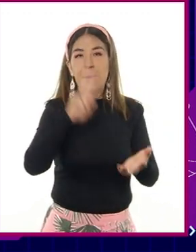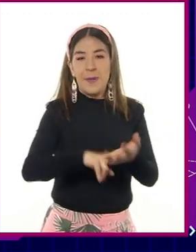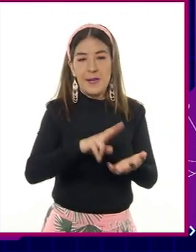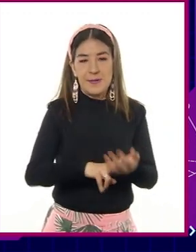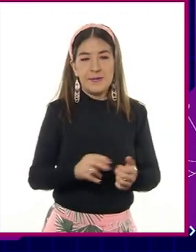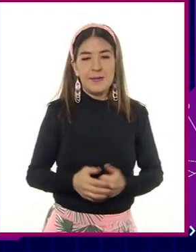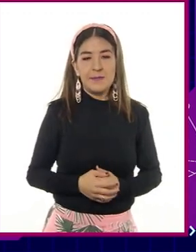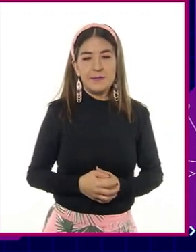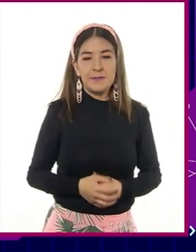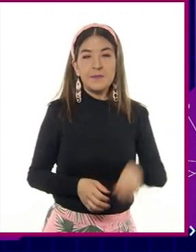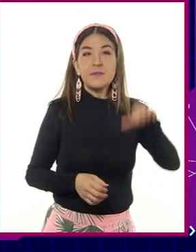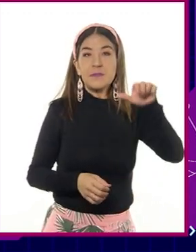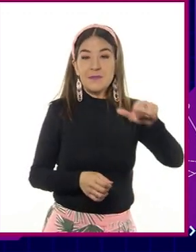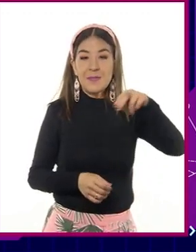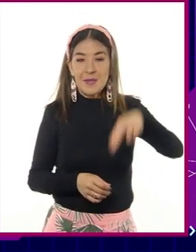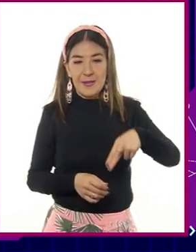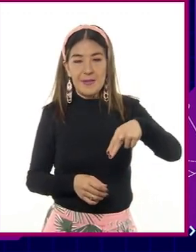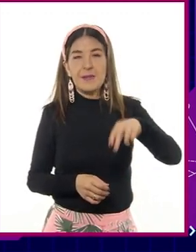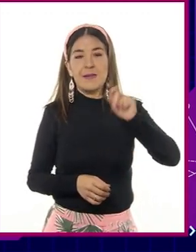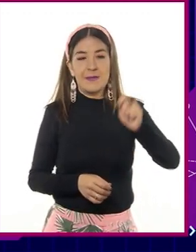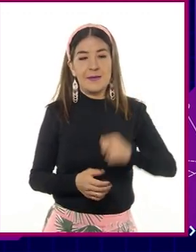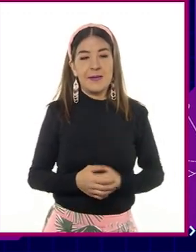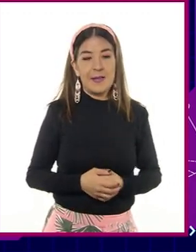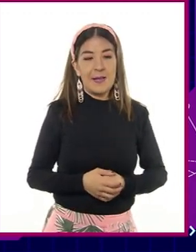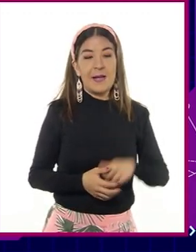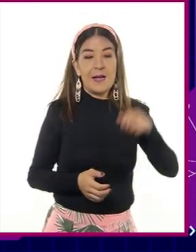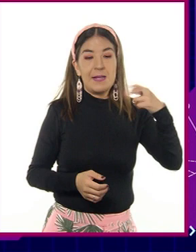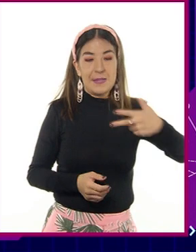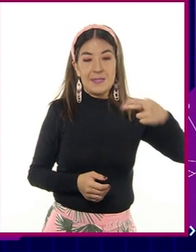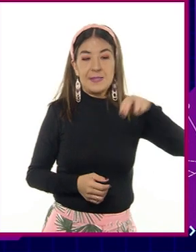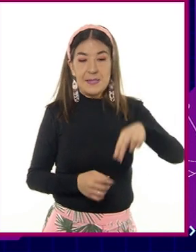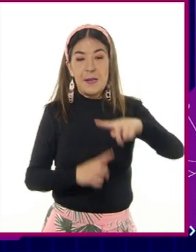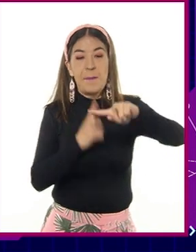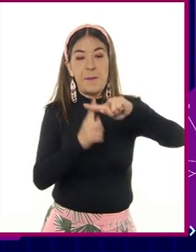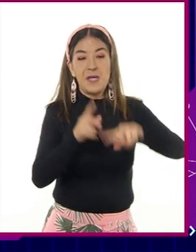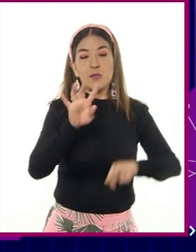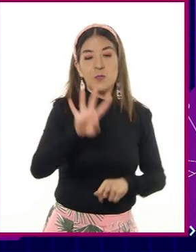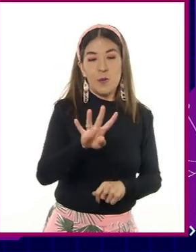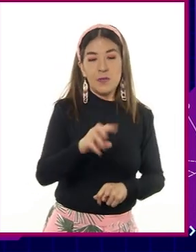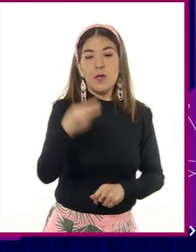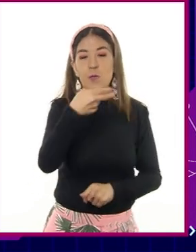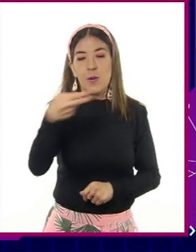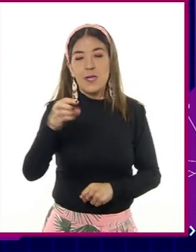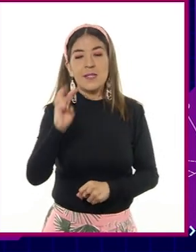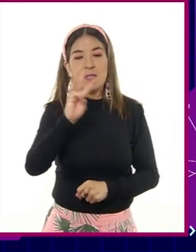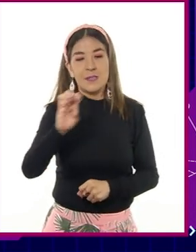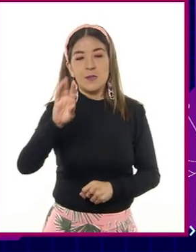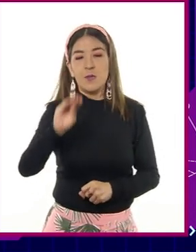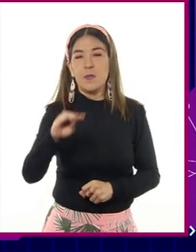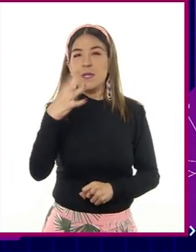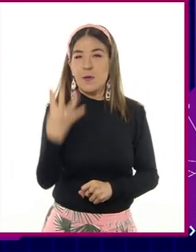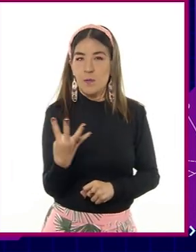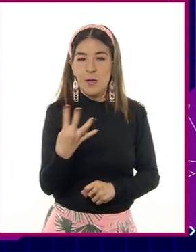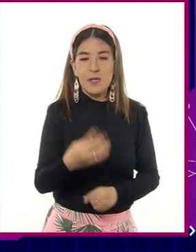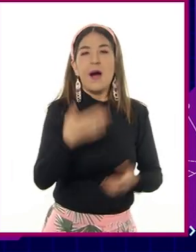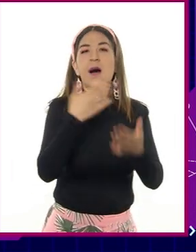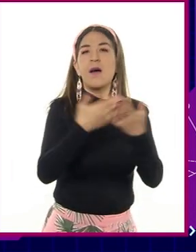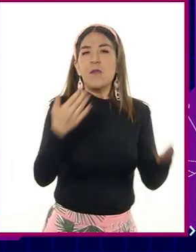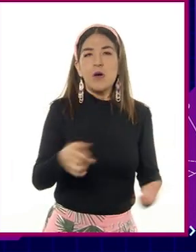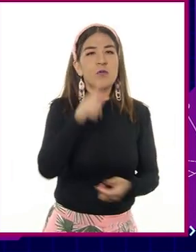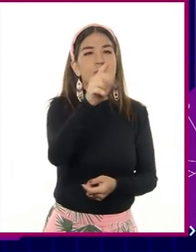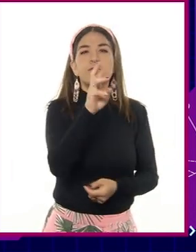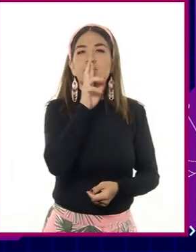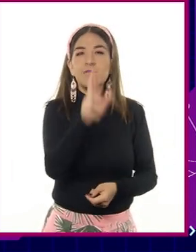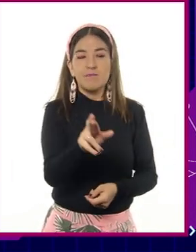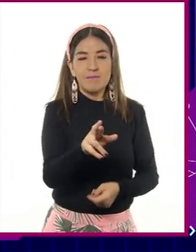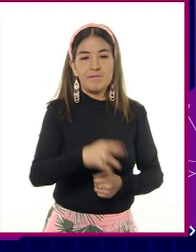394 y obtenemos la ecuación 13N más 4 igual a 394. Ahora solo tenemos que resolver